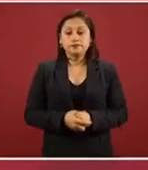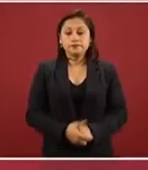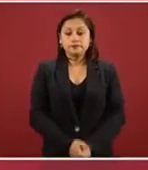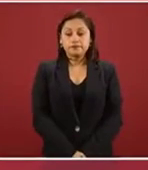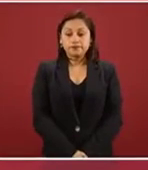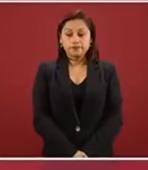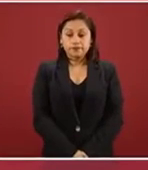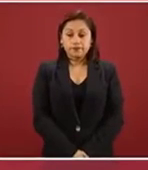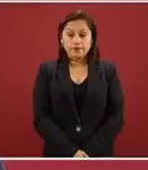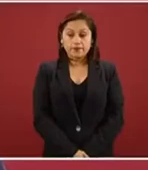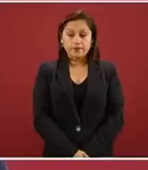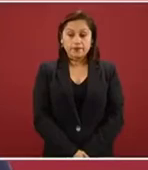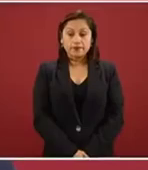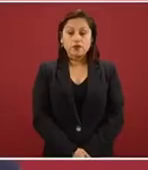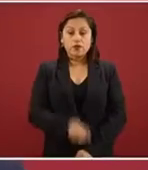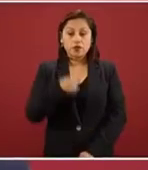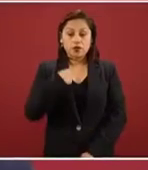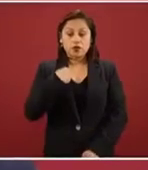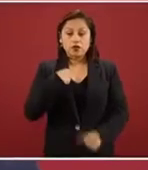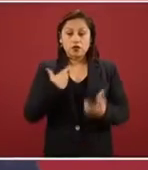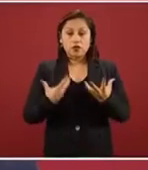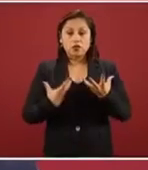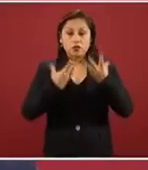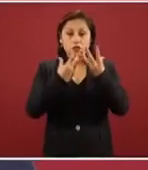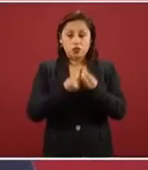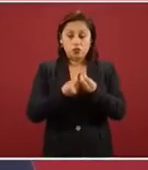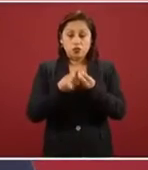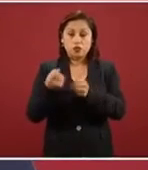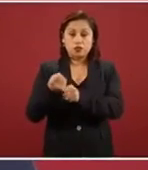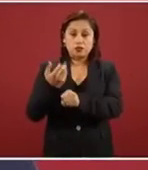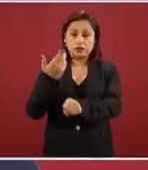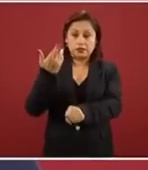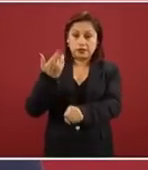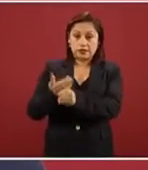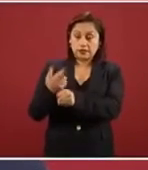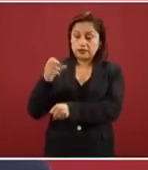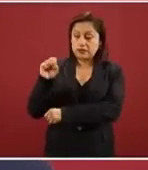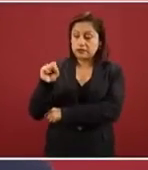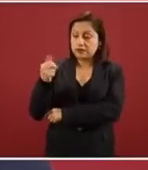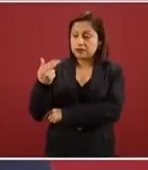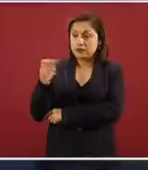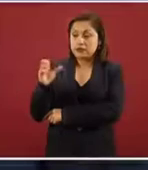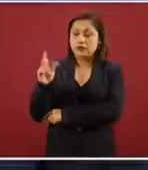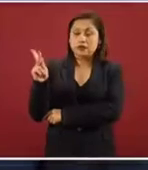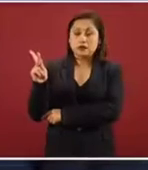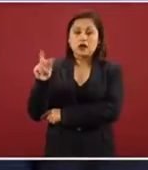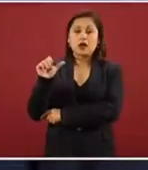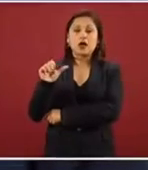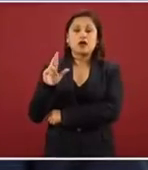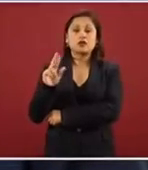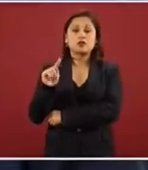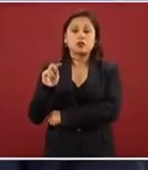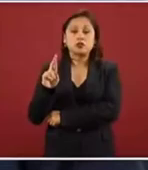con el secretario de Hacienda, Arturo Herrera.